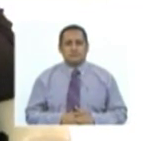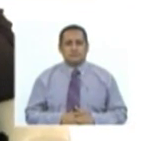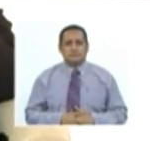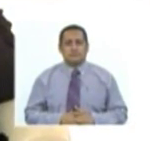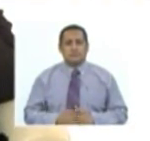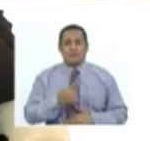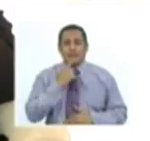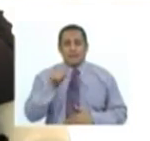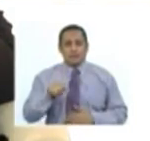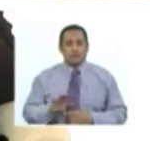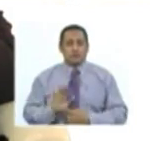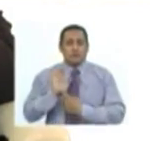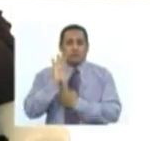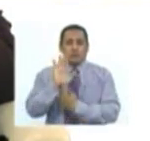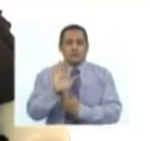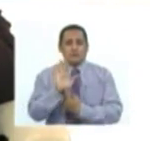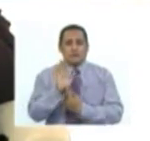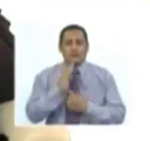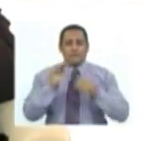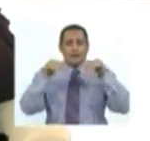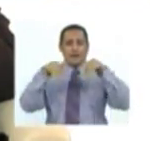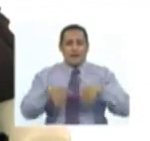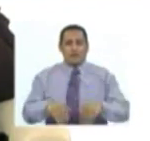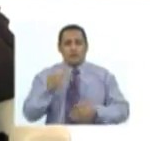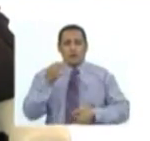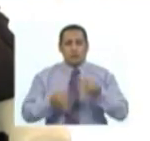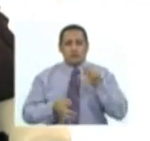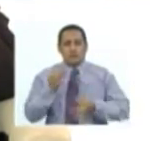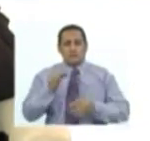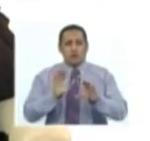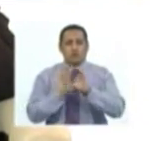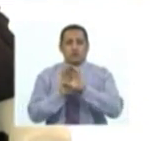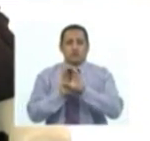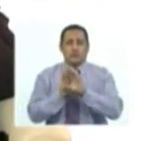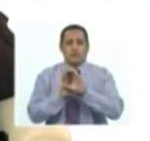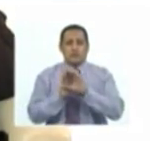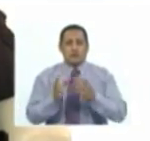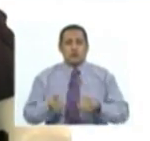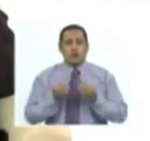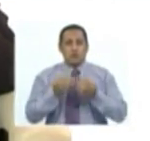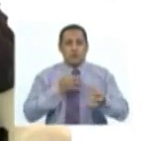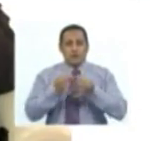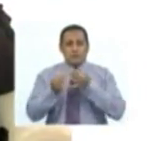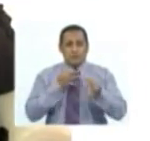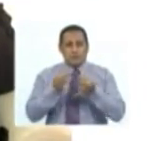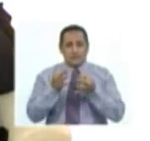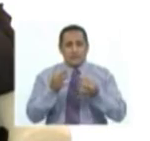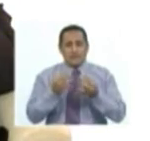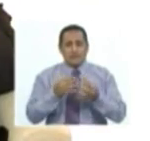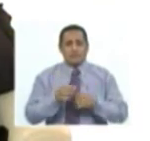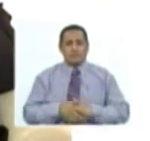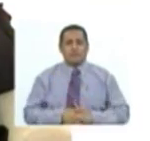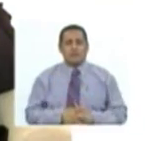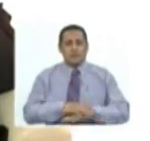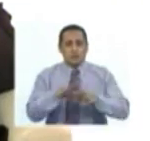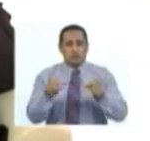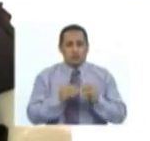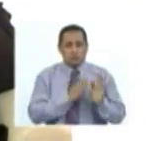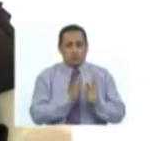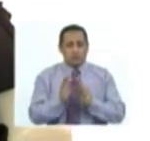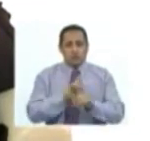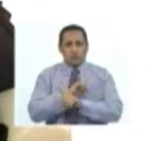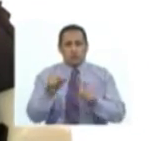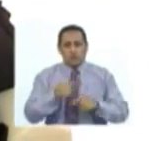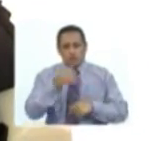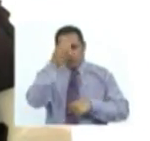eso nos demuestra el fracaso de la justicia constitucional como diseño, que un proceso no esté en capacidad